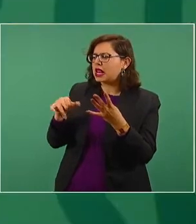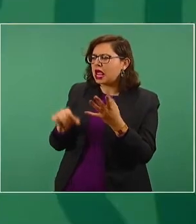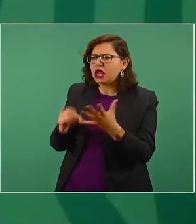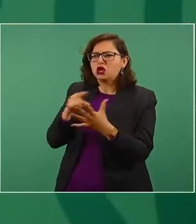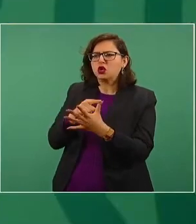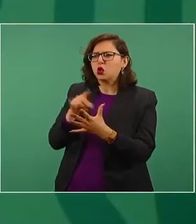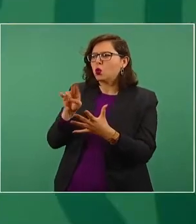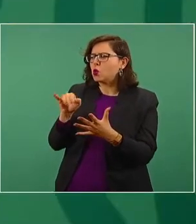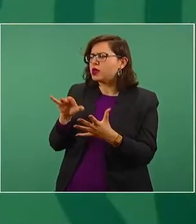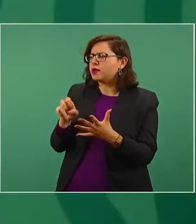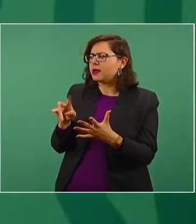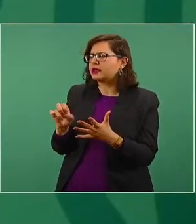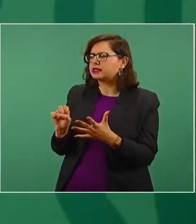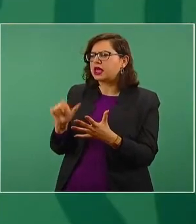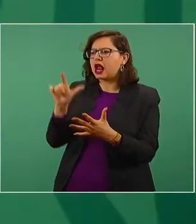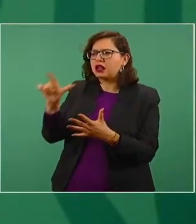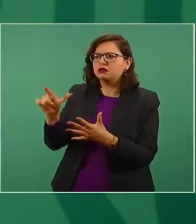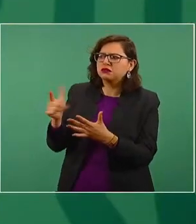¿Qué se dijo